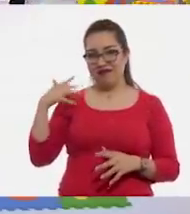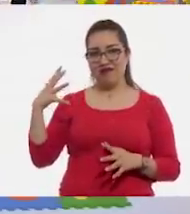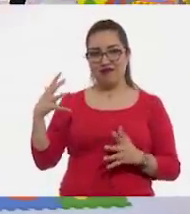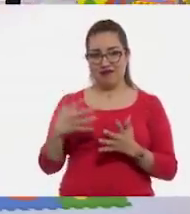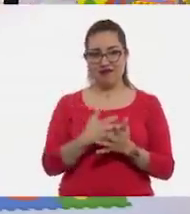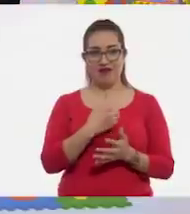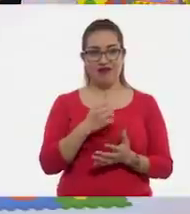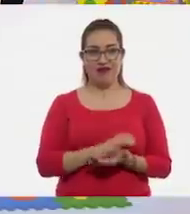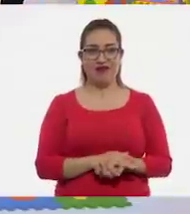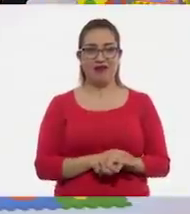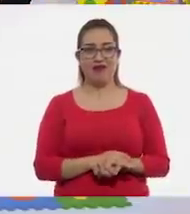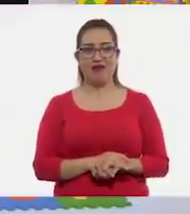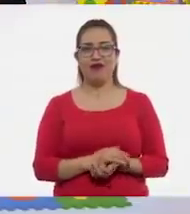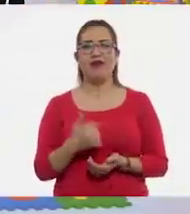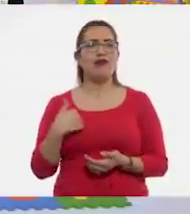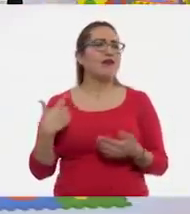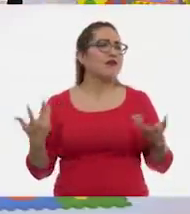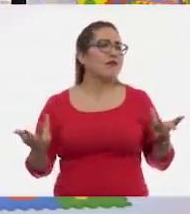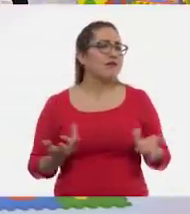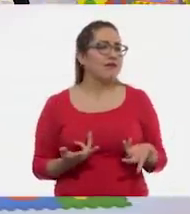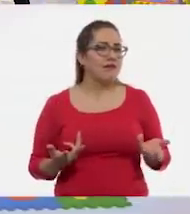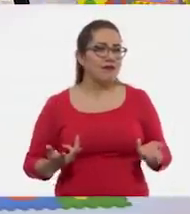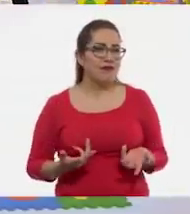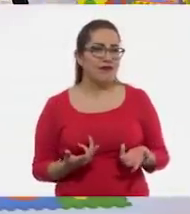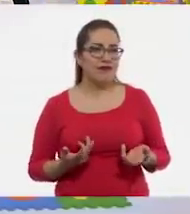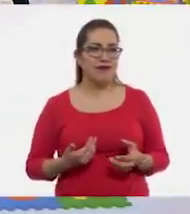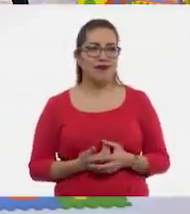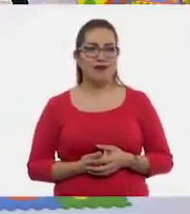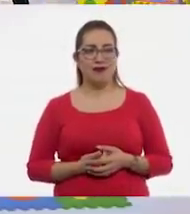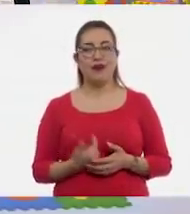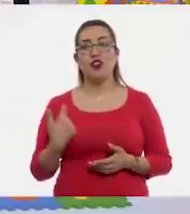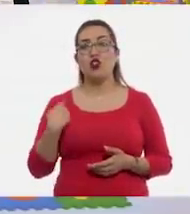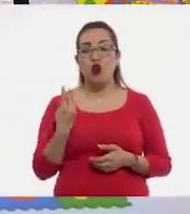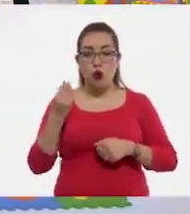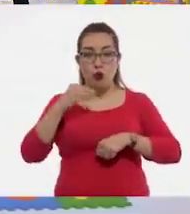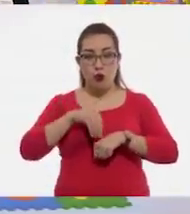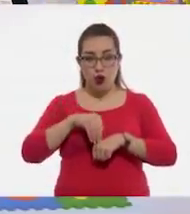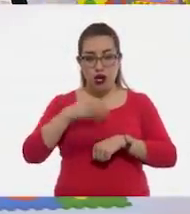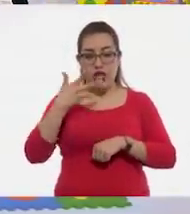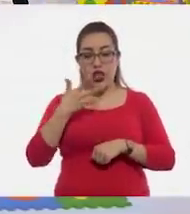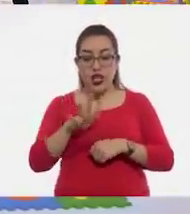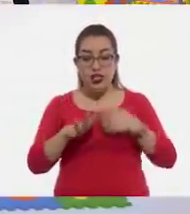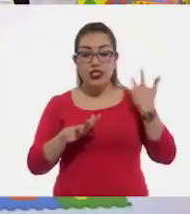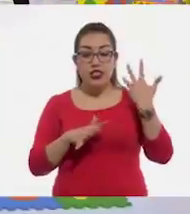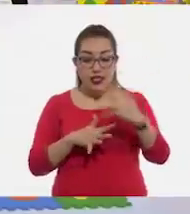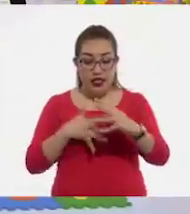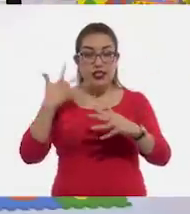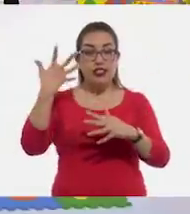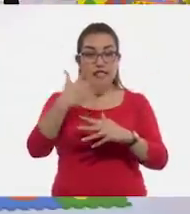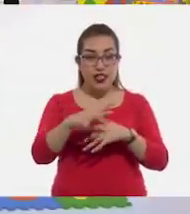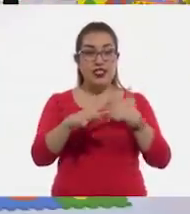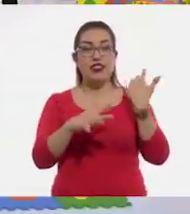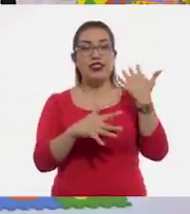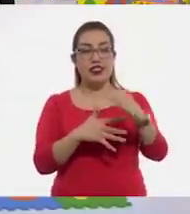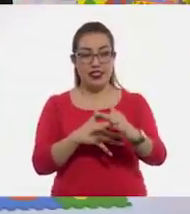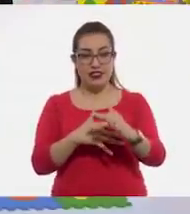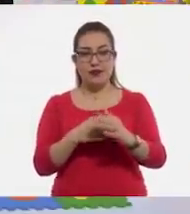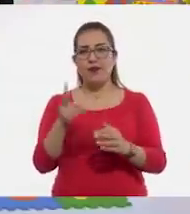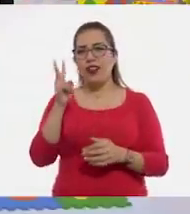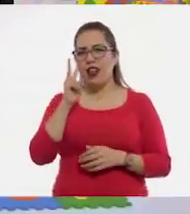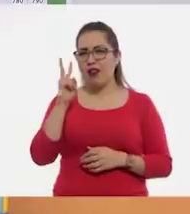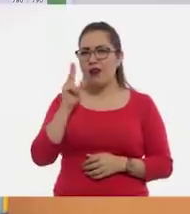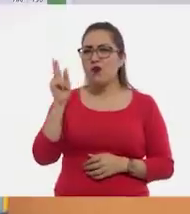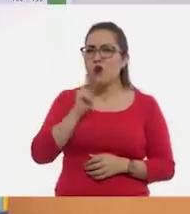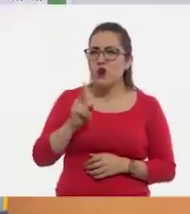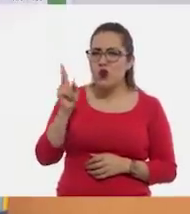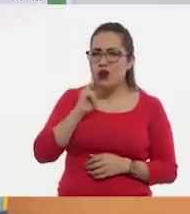yo lo que fui haciendo fue agregar 10 más 10, más 10, más 10. Pero vamos a comprobar